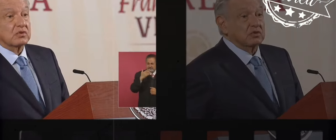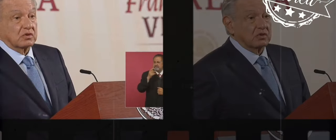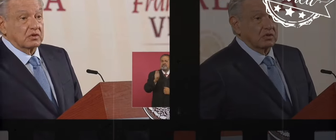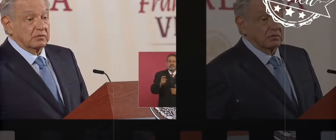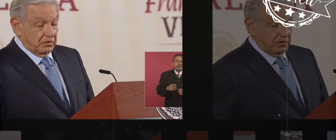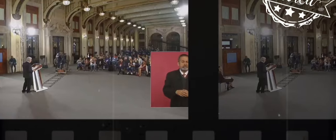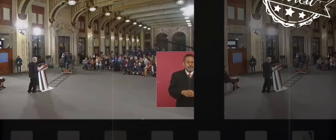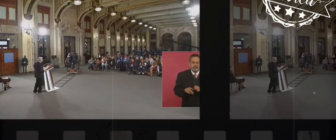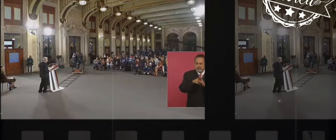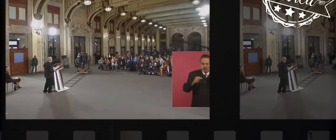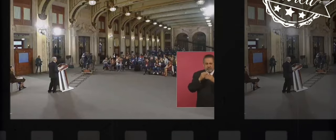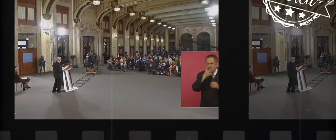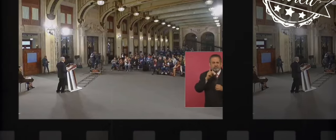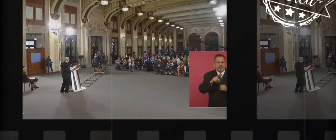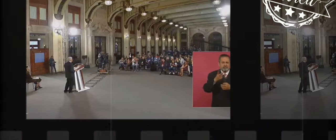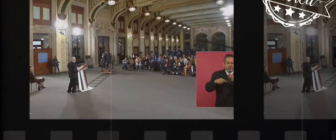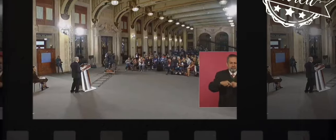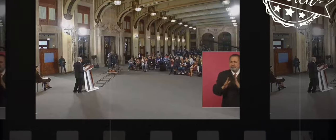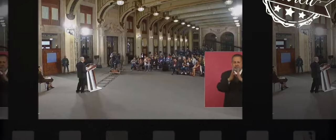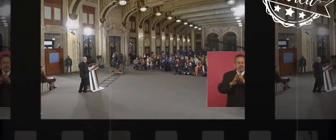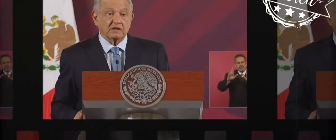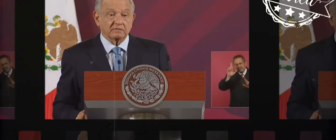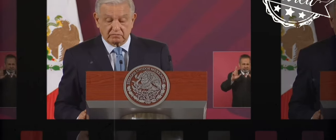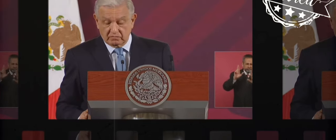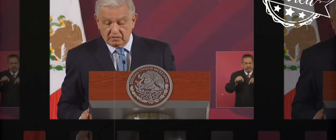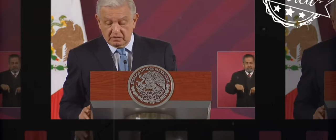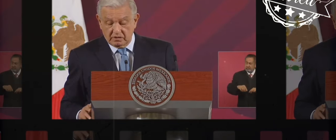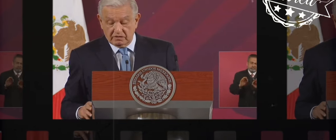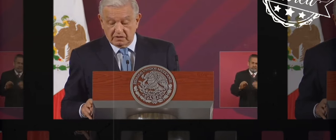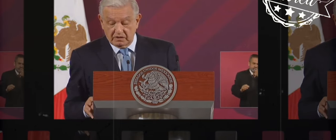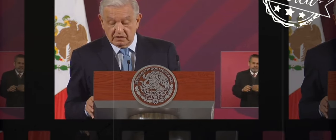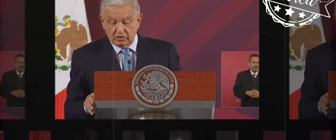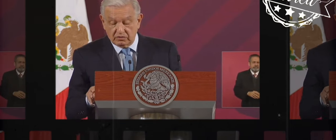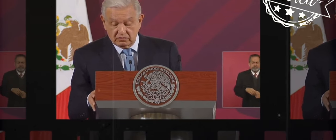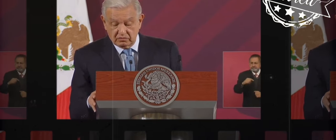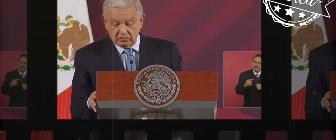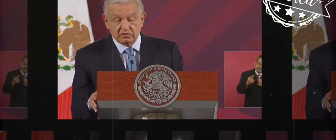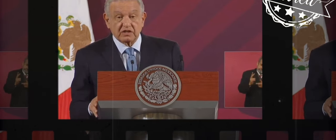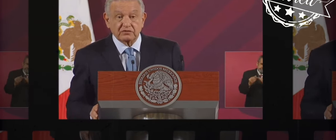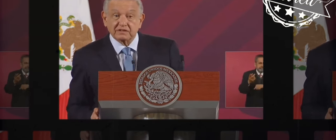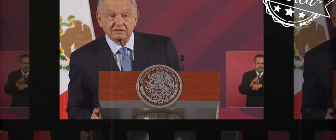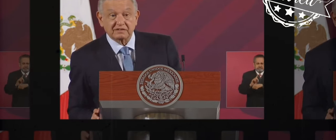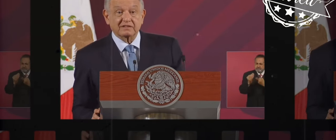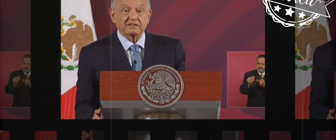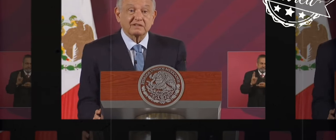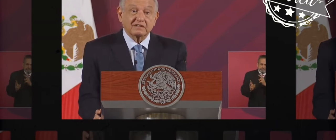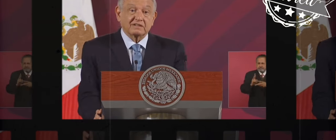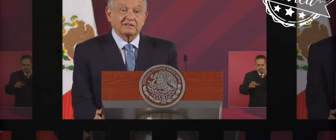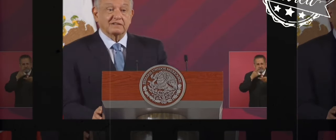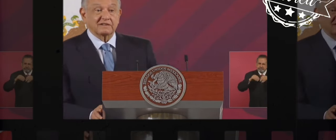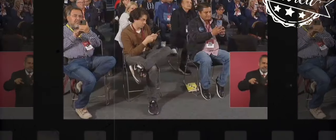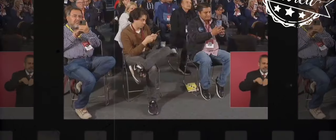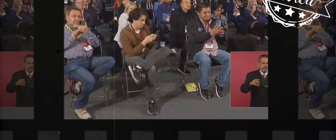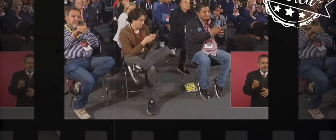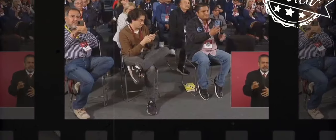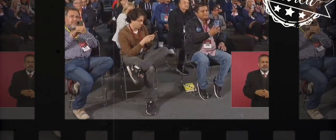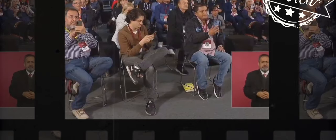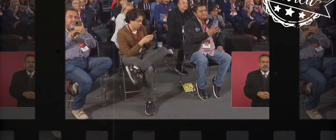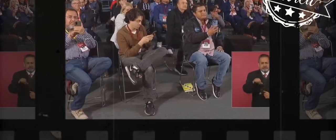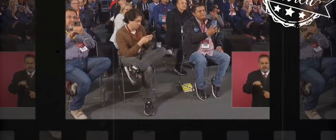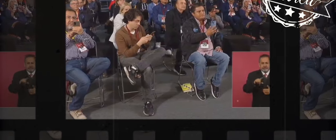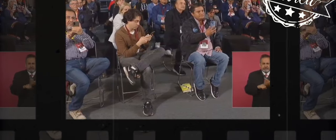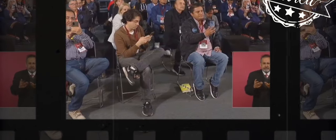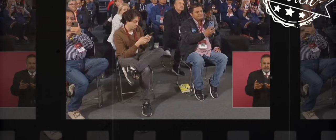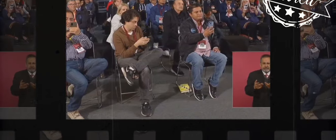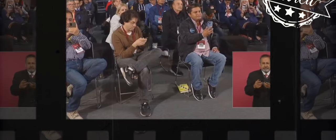los periodistas, mujeres, hombres que participan en este encuentro cotidiano, en este